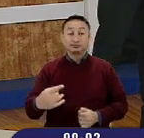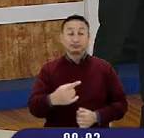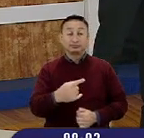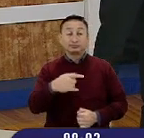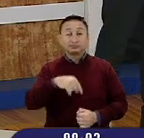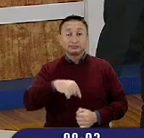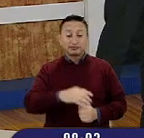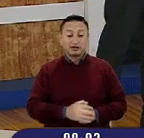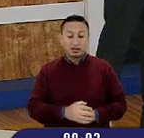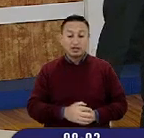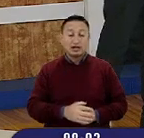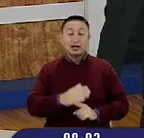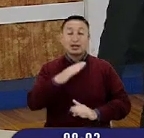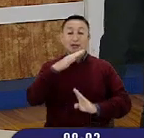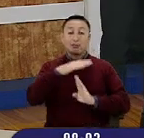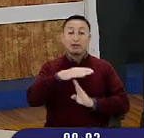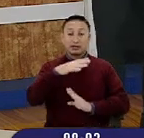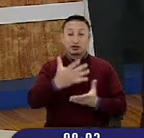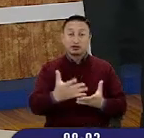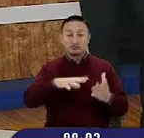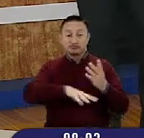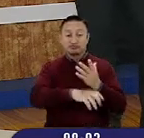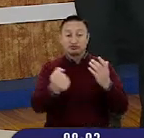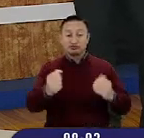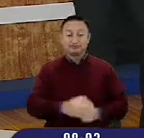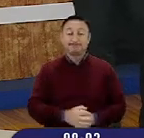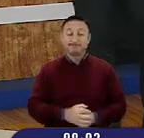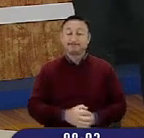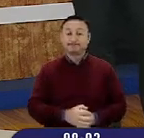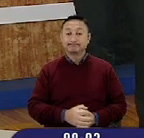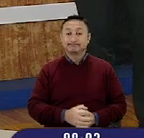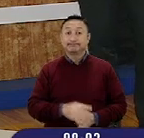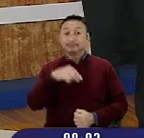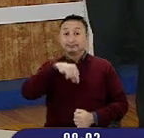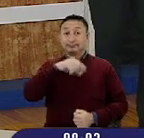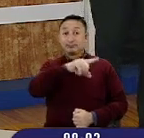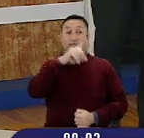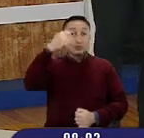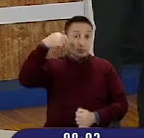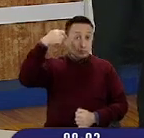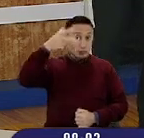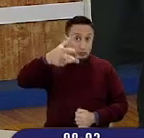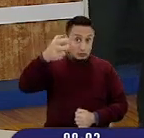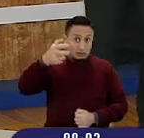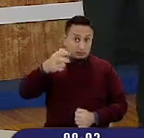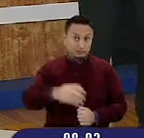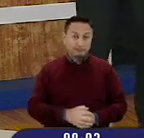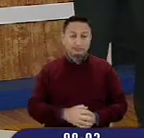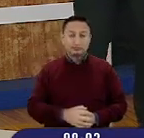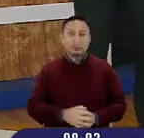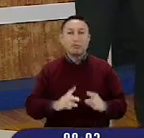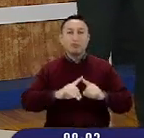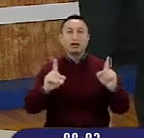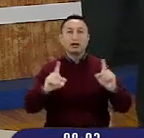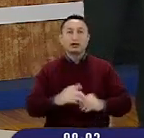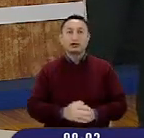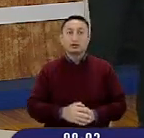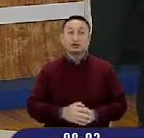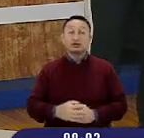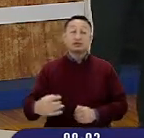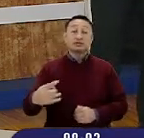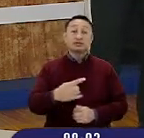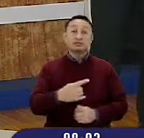el espíritu y nuestras cosas. Este fue uno de los casos que sí quedó registrado en las cámaras de seguridad, pero no todos los